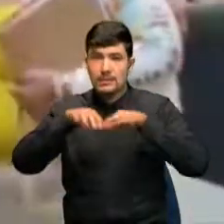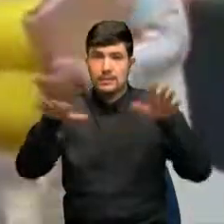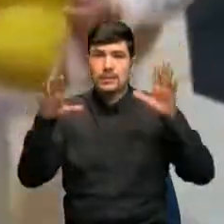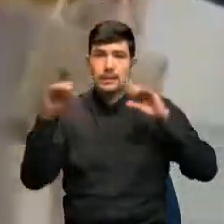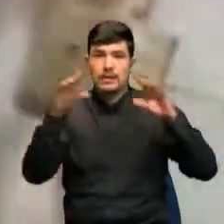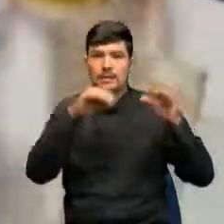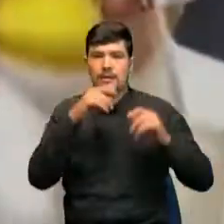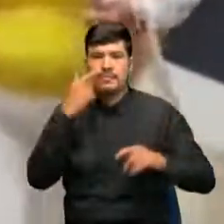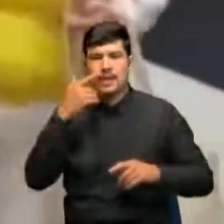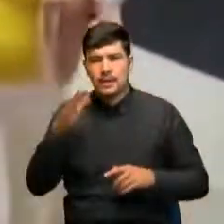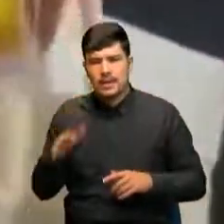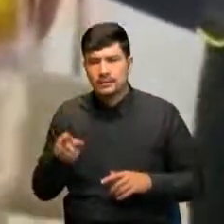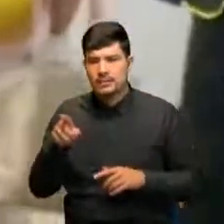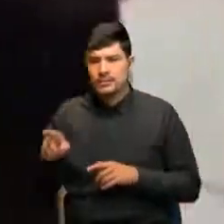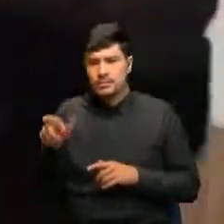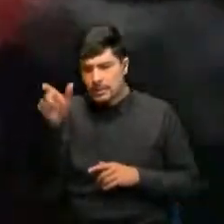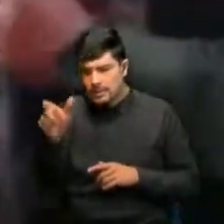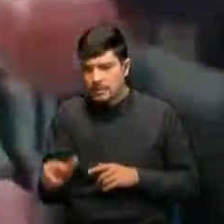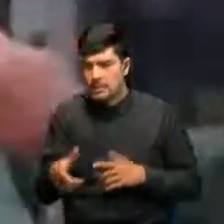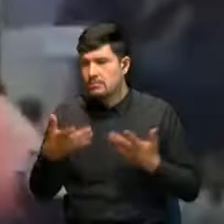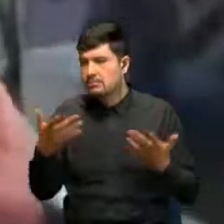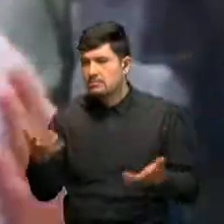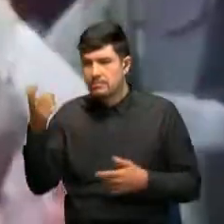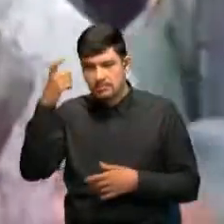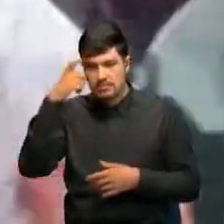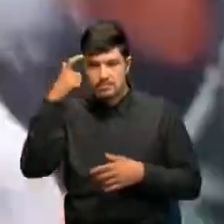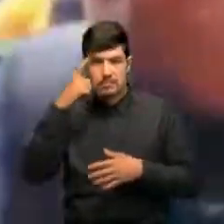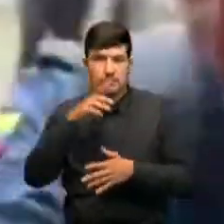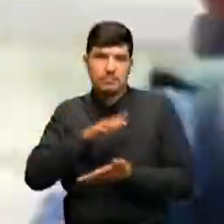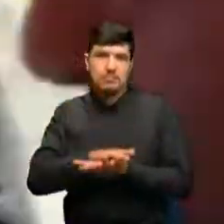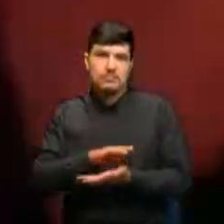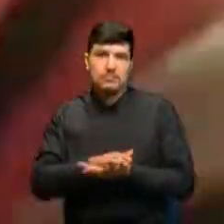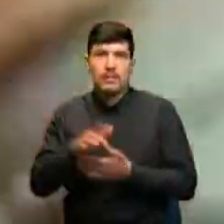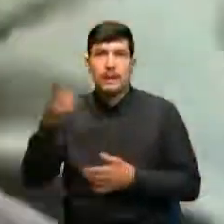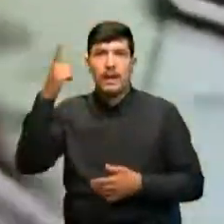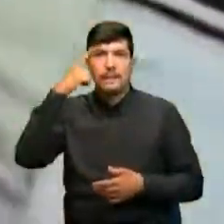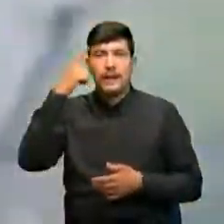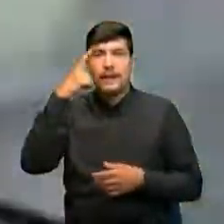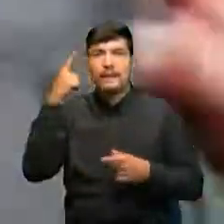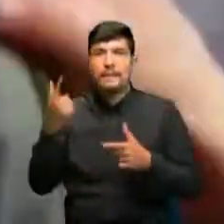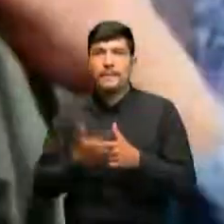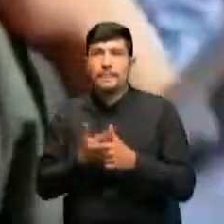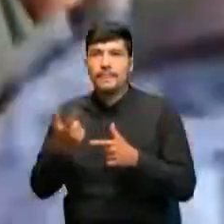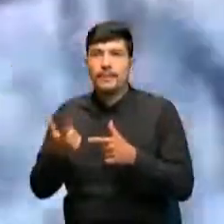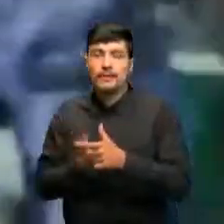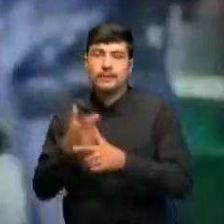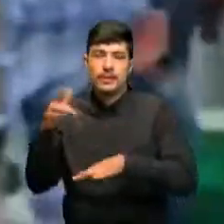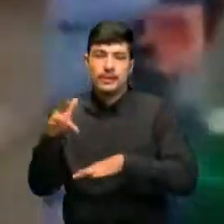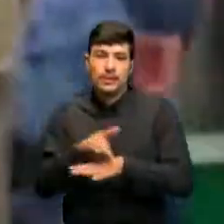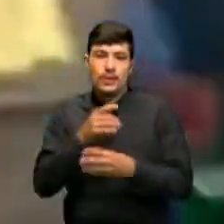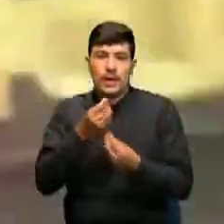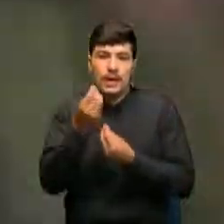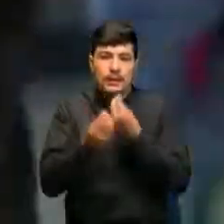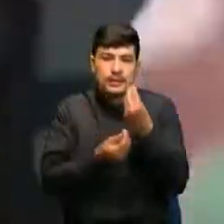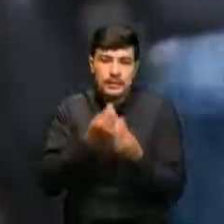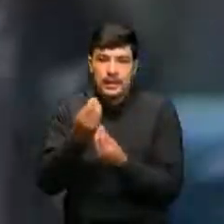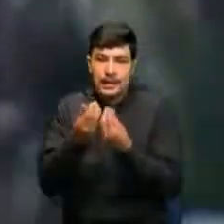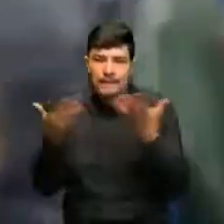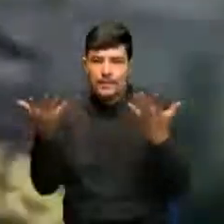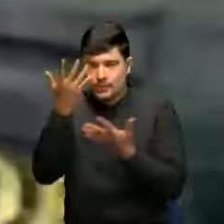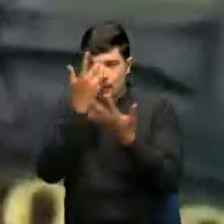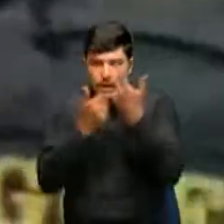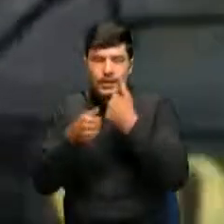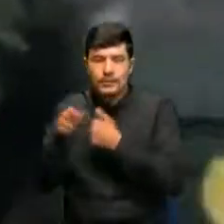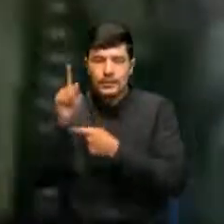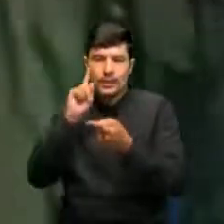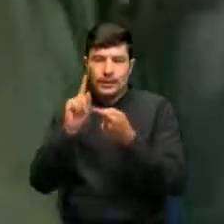se denota que es una persona pues sana mentalmente. Entonces, habría que hacer muchos exámenes, qué es lo que se pretende